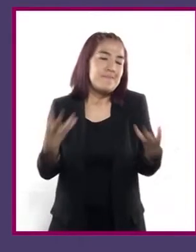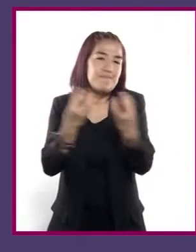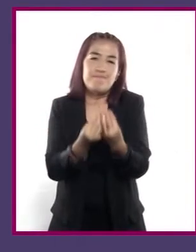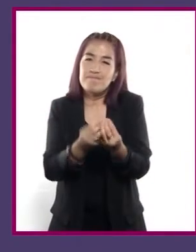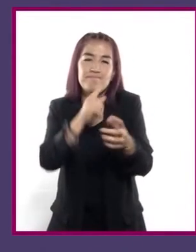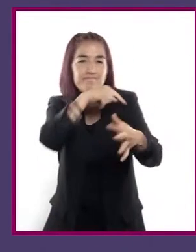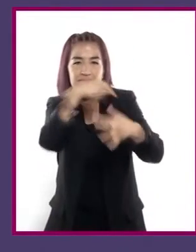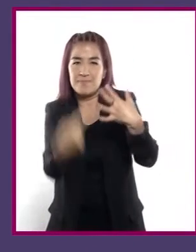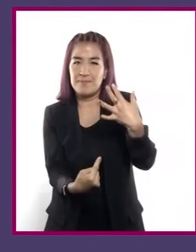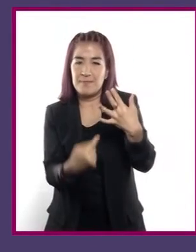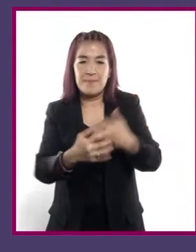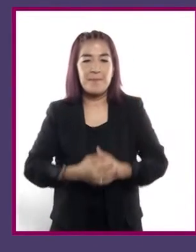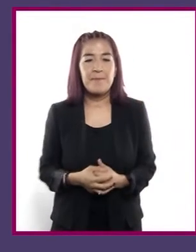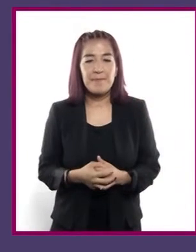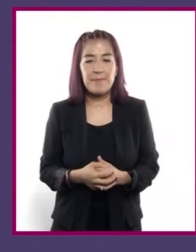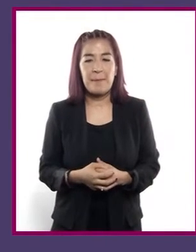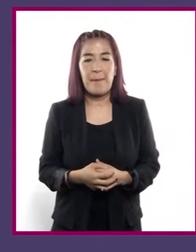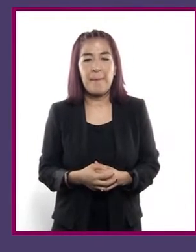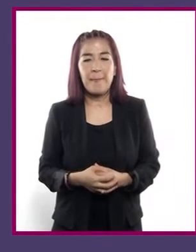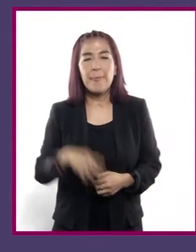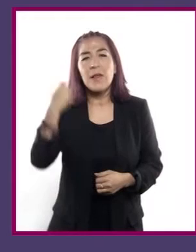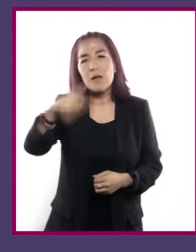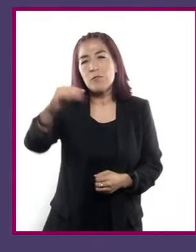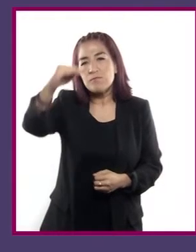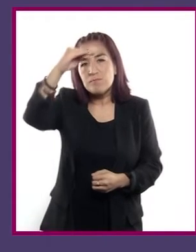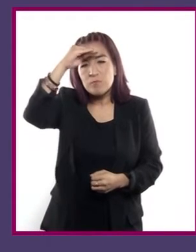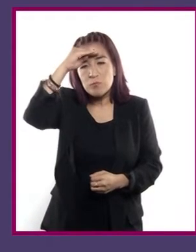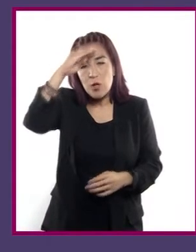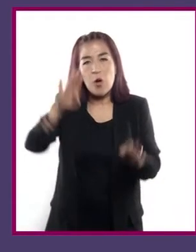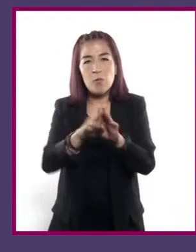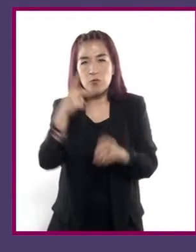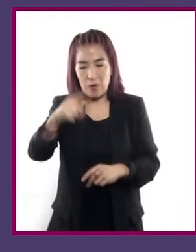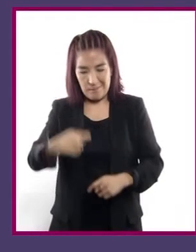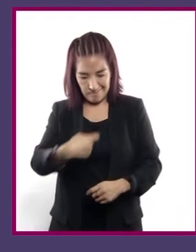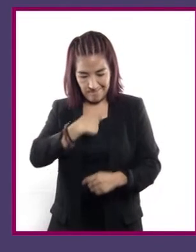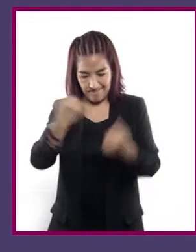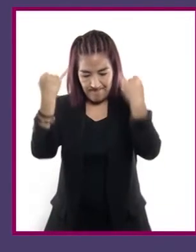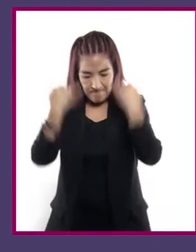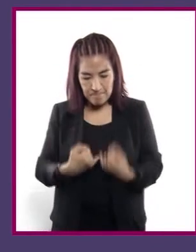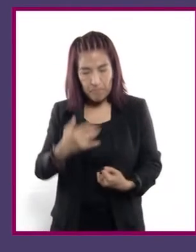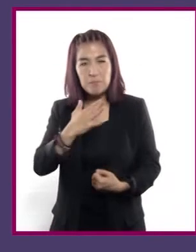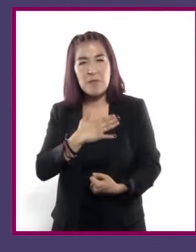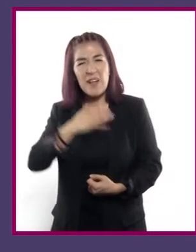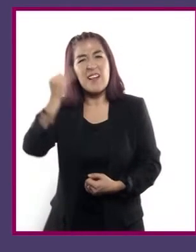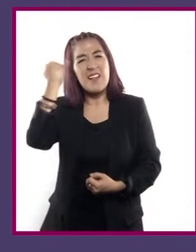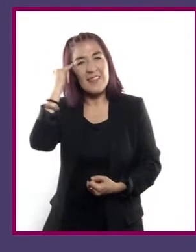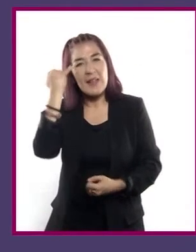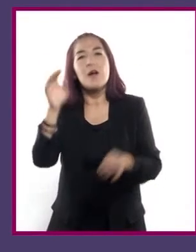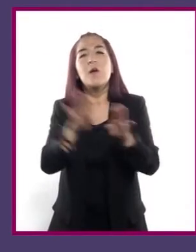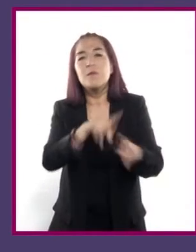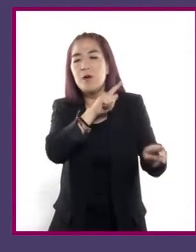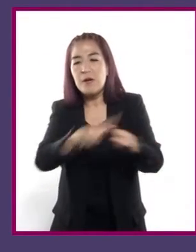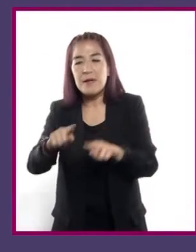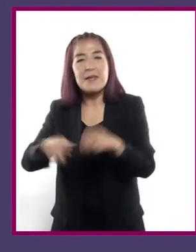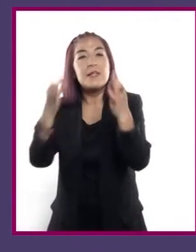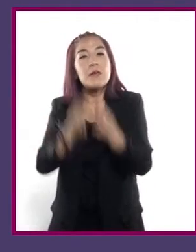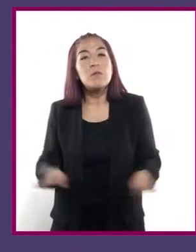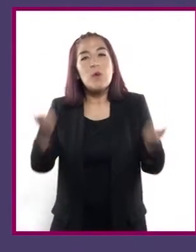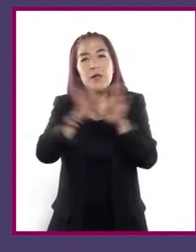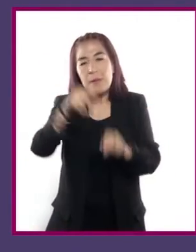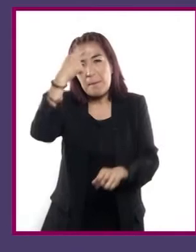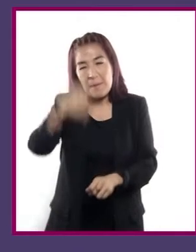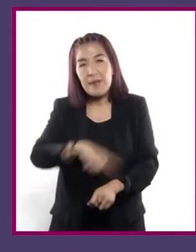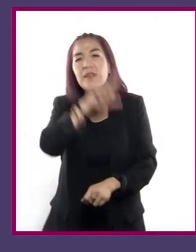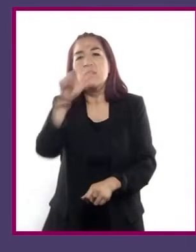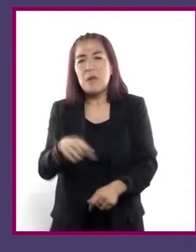ellas. La conciencia de su identidad indígena deberá ser criterio fundamental para